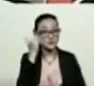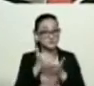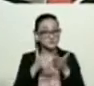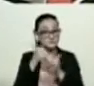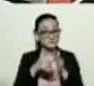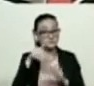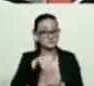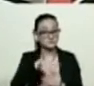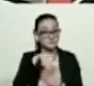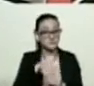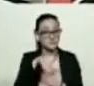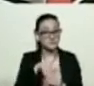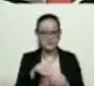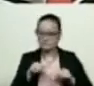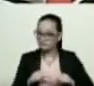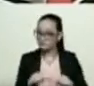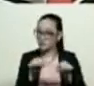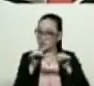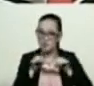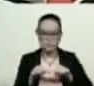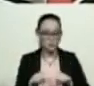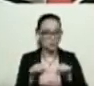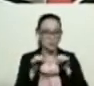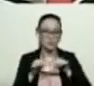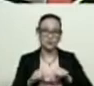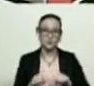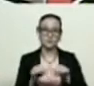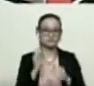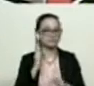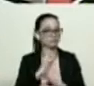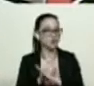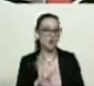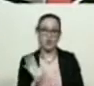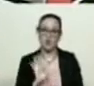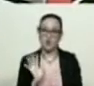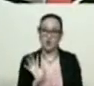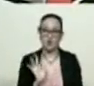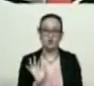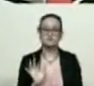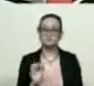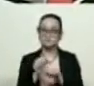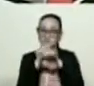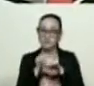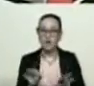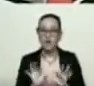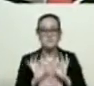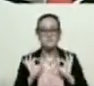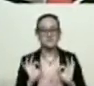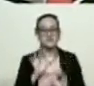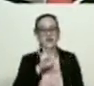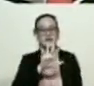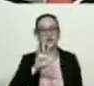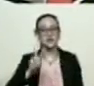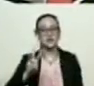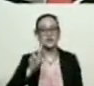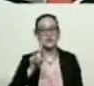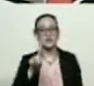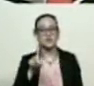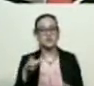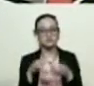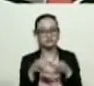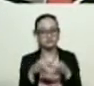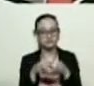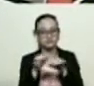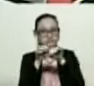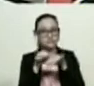es continuo es permanente y se han desplegado de manera especial 531 puntos a